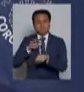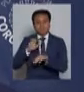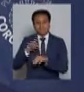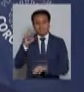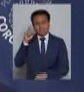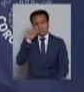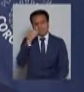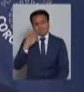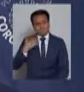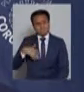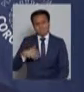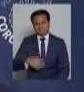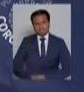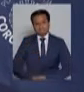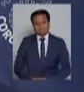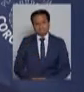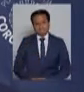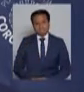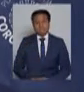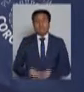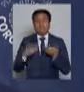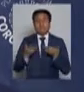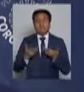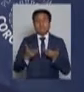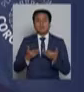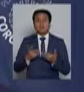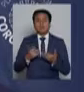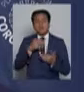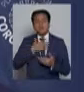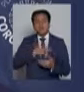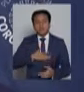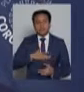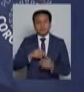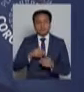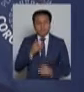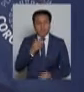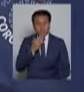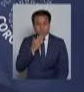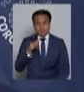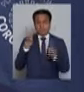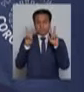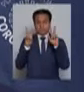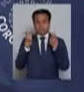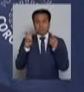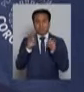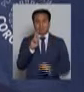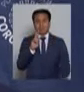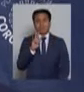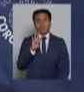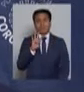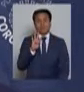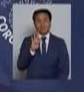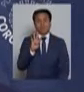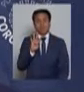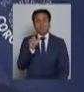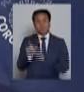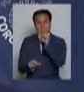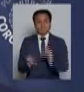crítica. Quiero también sumarizar que de los 34